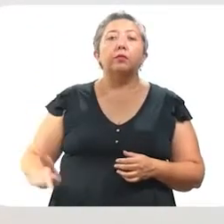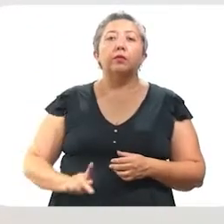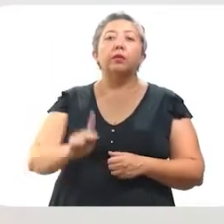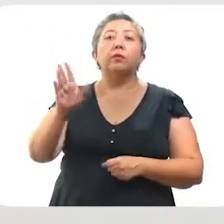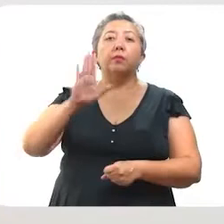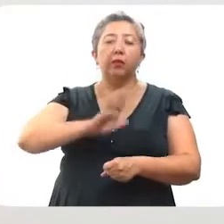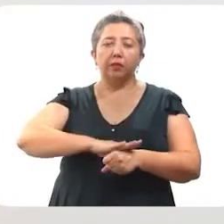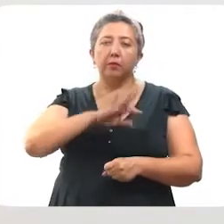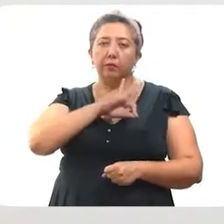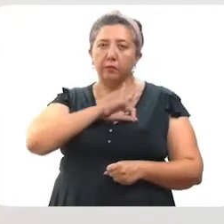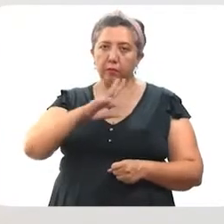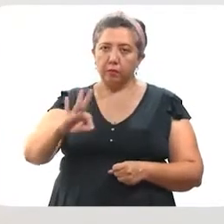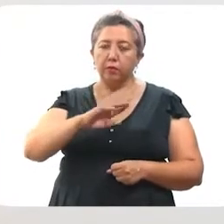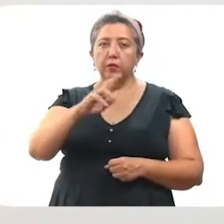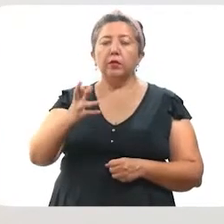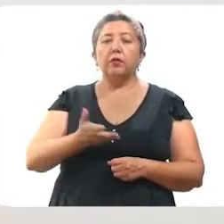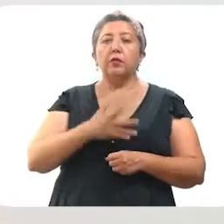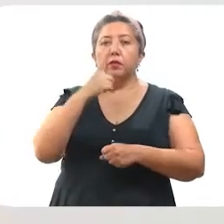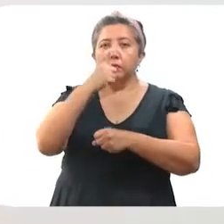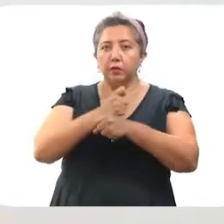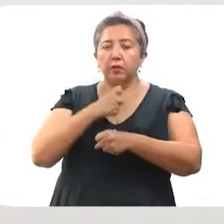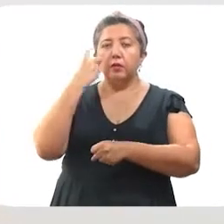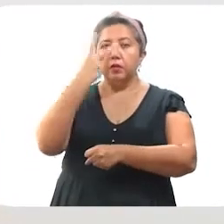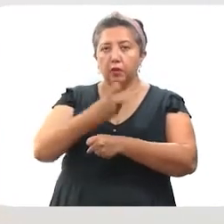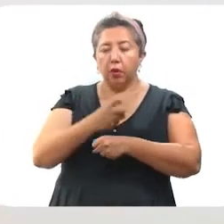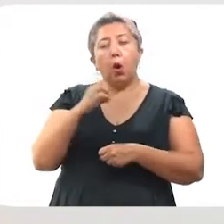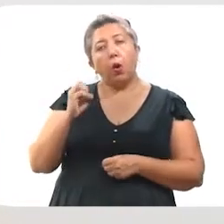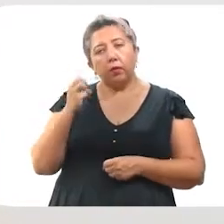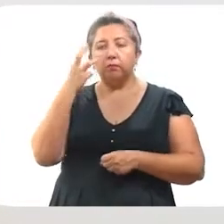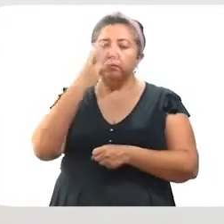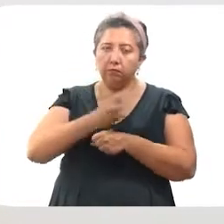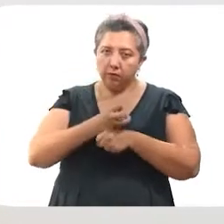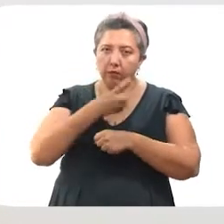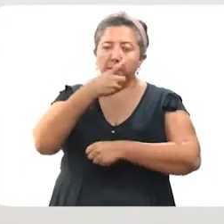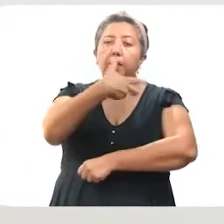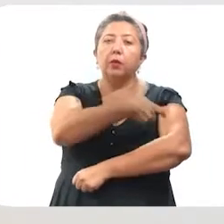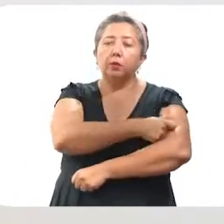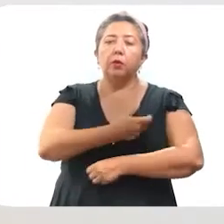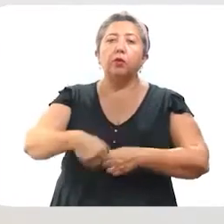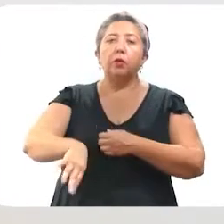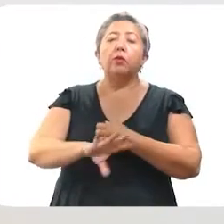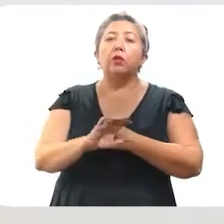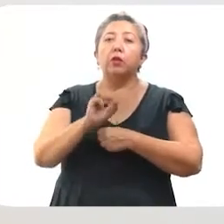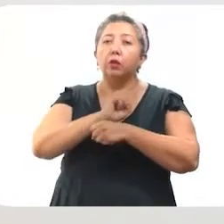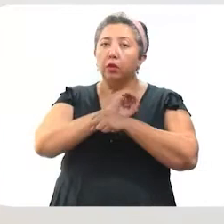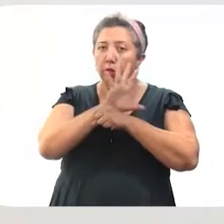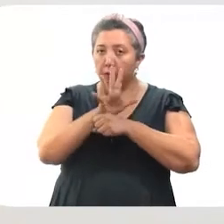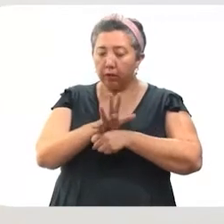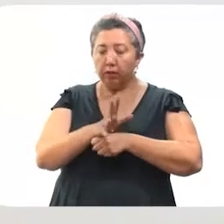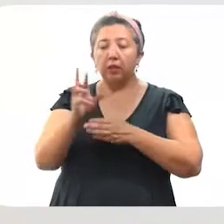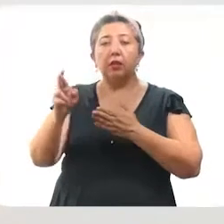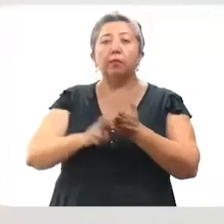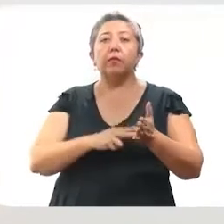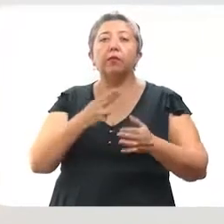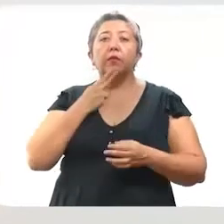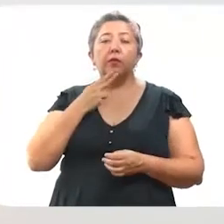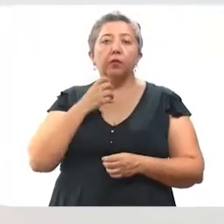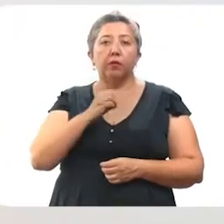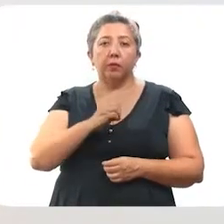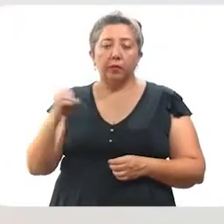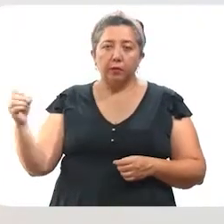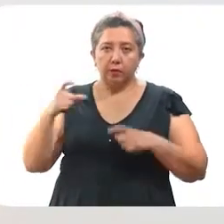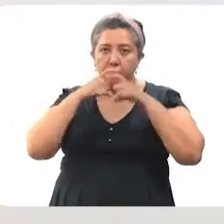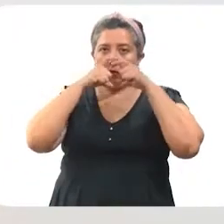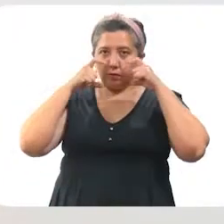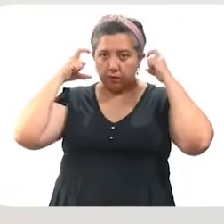más podrán recibir la primera segunda o tercera dosis de la vacuna contra el coronavirus se reitera el uso obligatorio